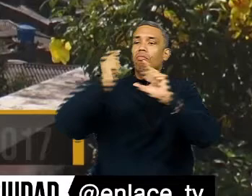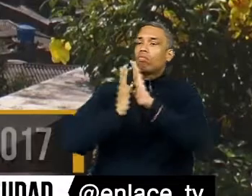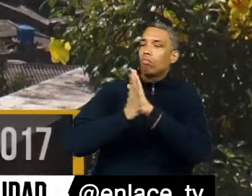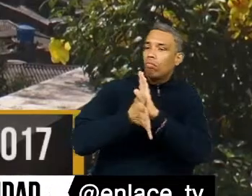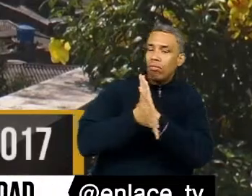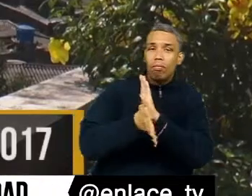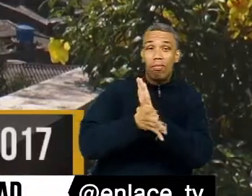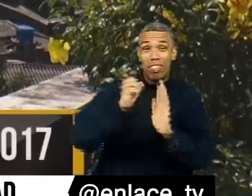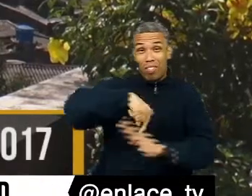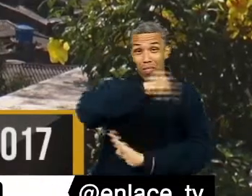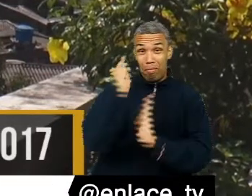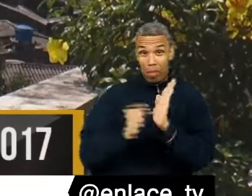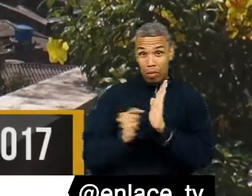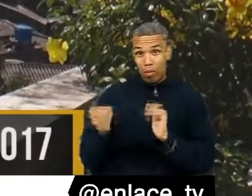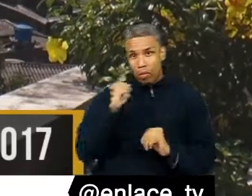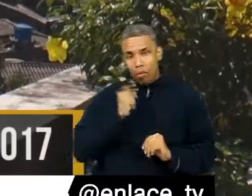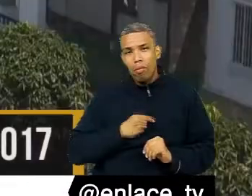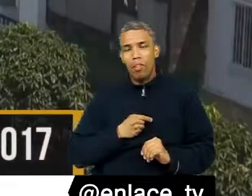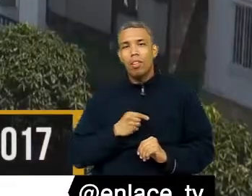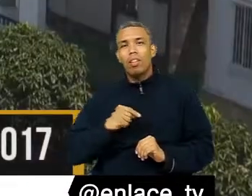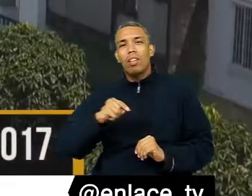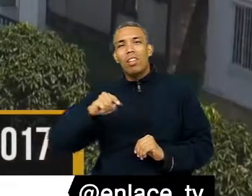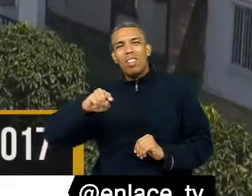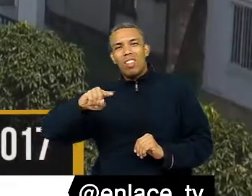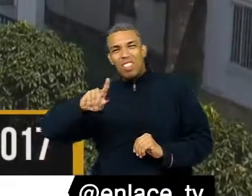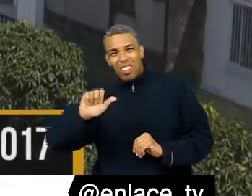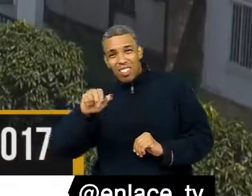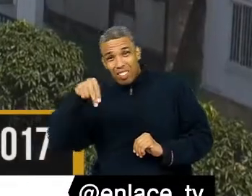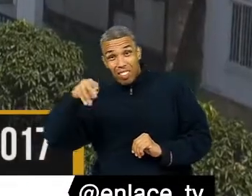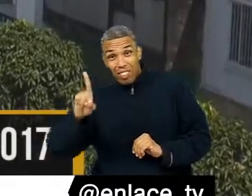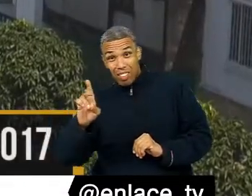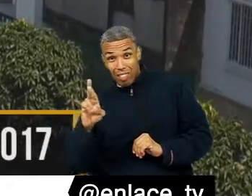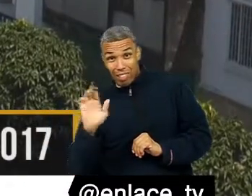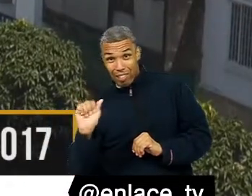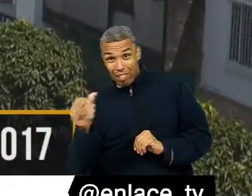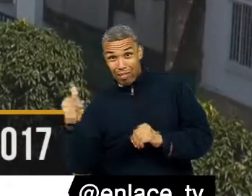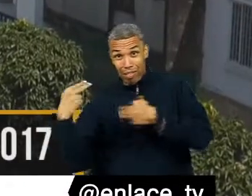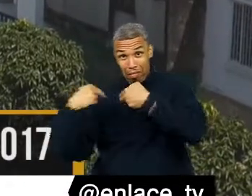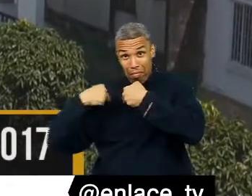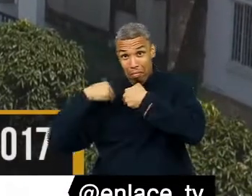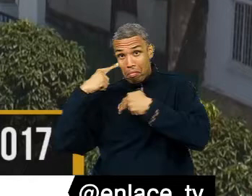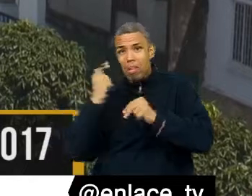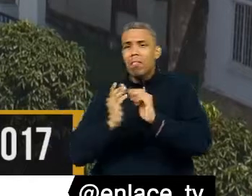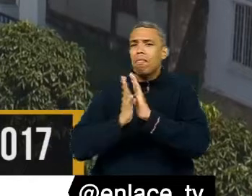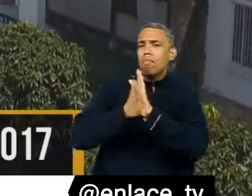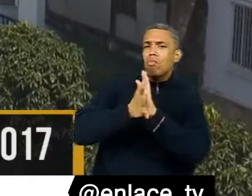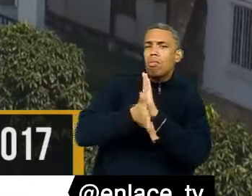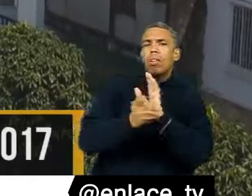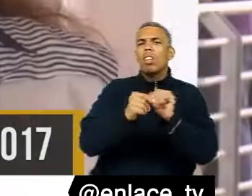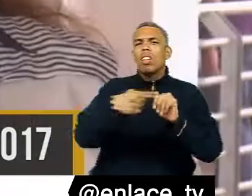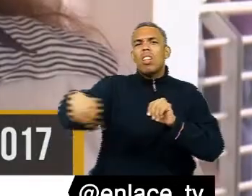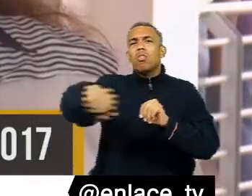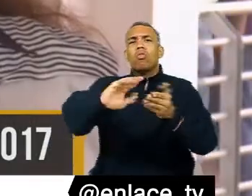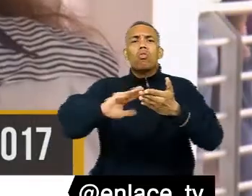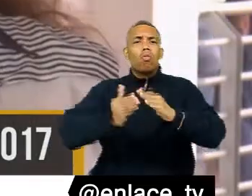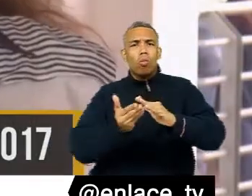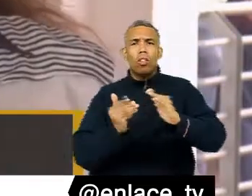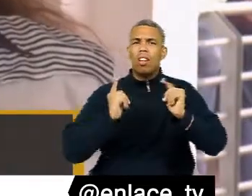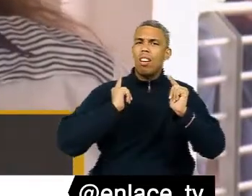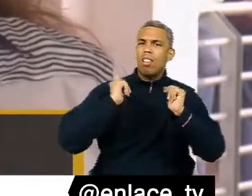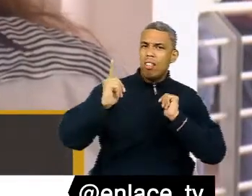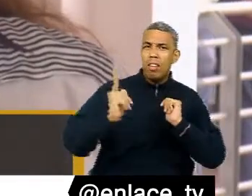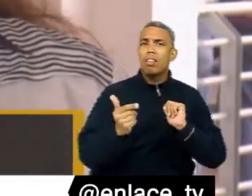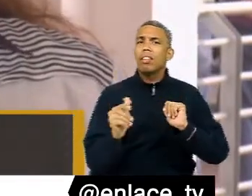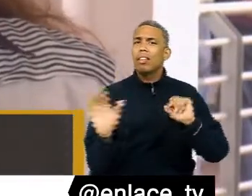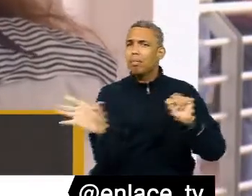Planeación, socializaron el presupuesto para la vigencia fiscal del año 2017 ante líderes y comunidad. ¿En él se